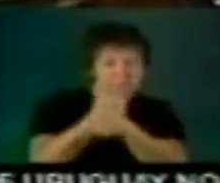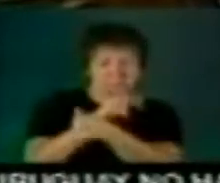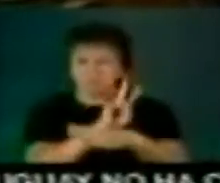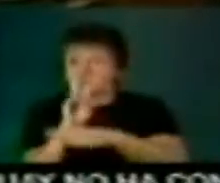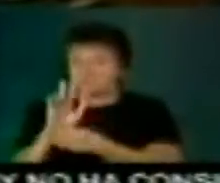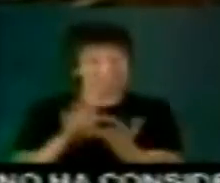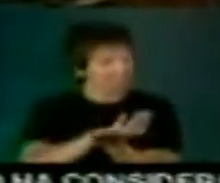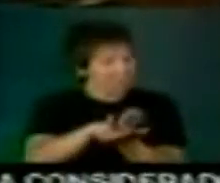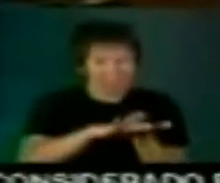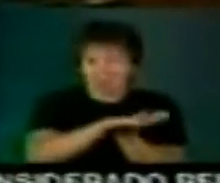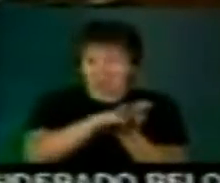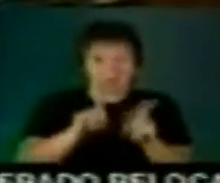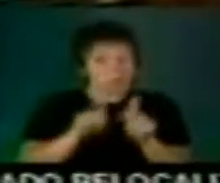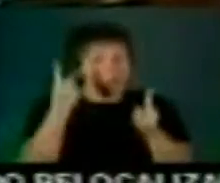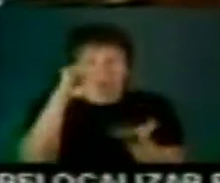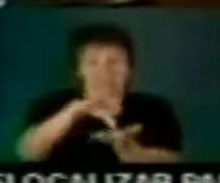de cuidado.